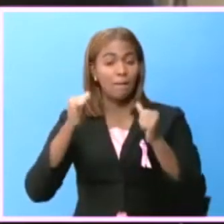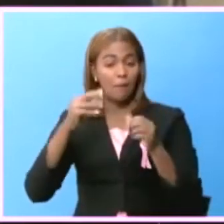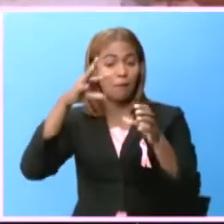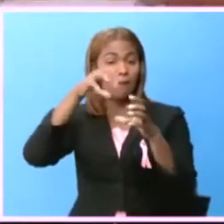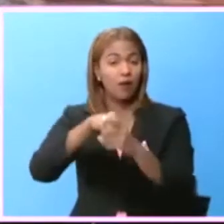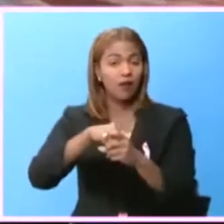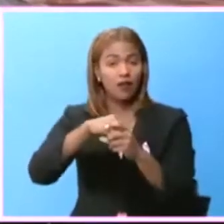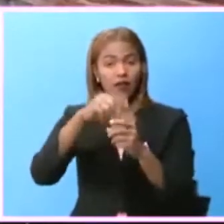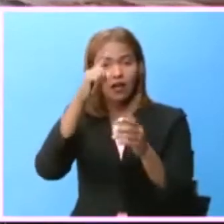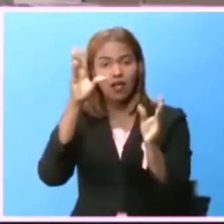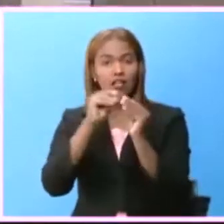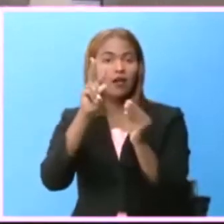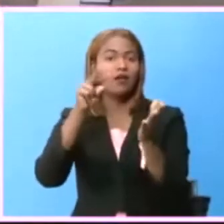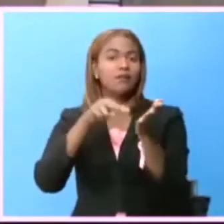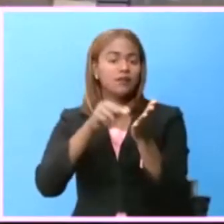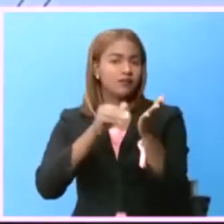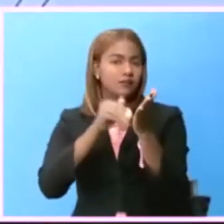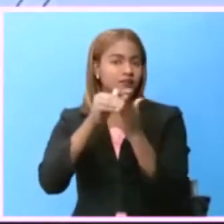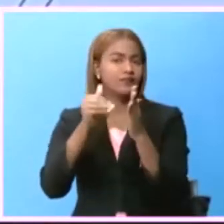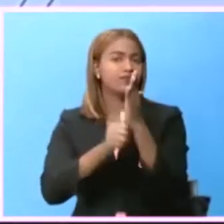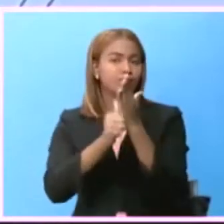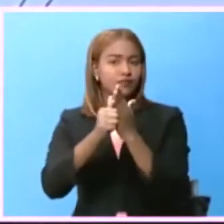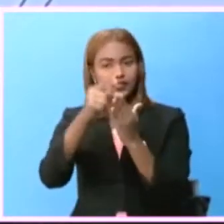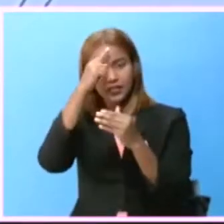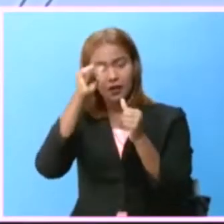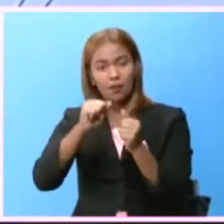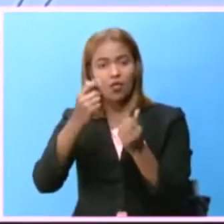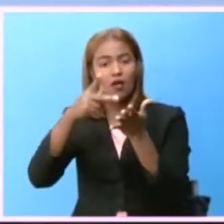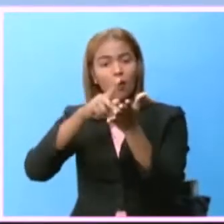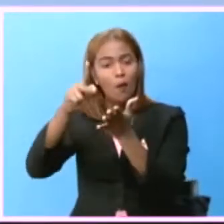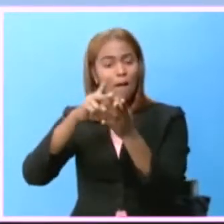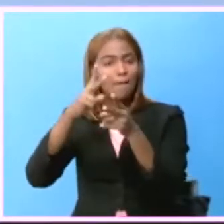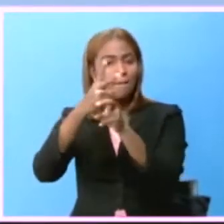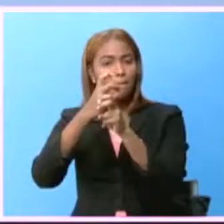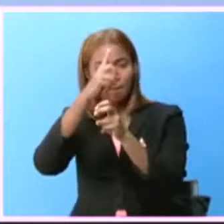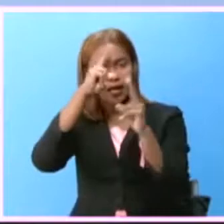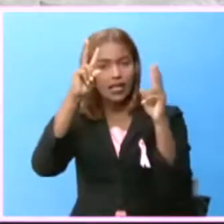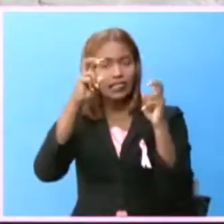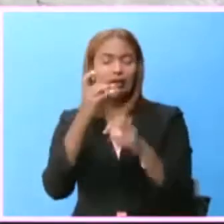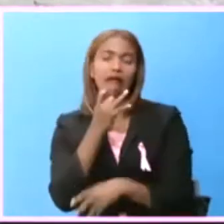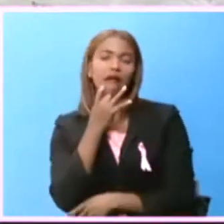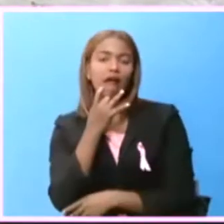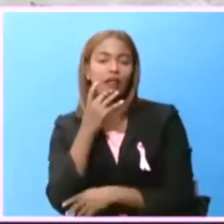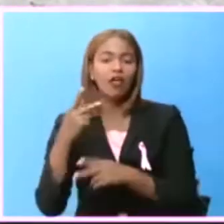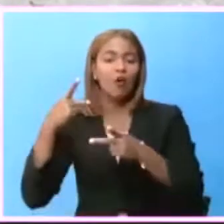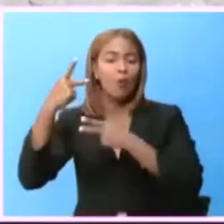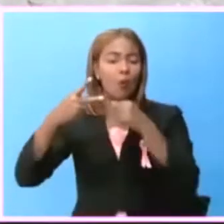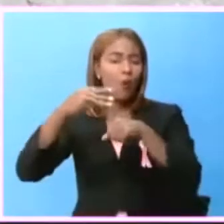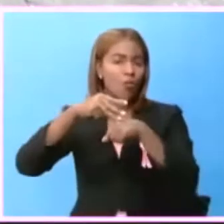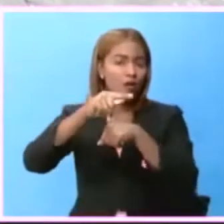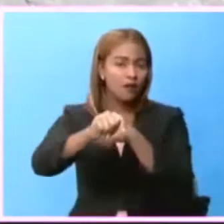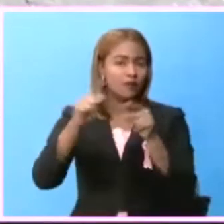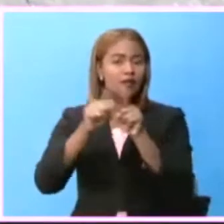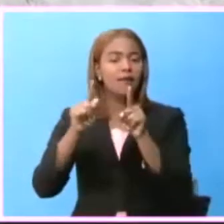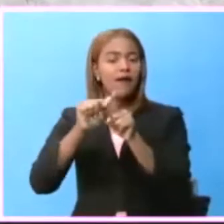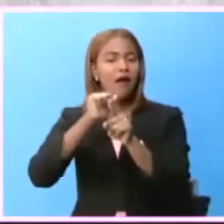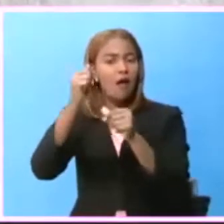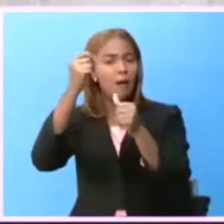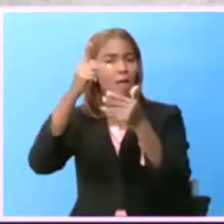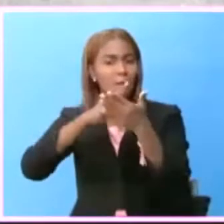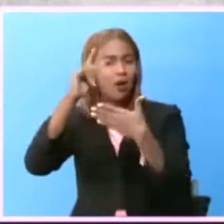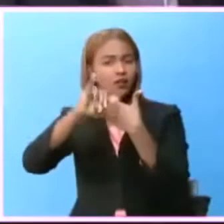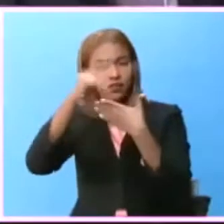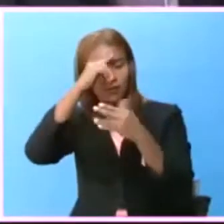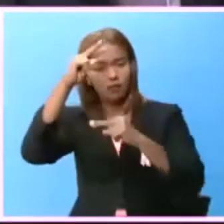reforzarán la economía local de acuerdo con una nota de prensa publicada por la embajada de los estad Estados Unidos en la República